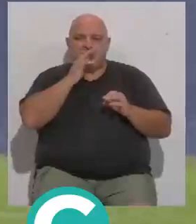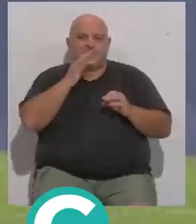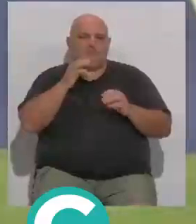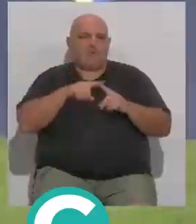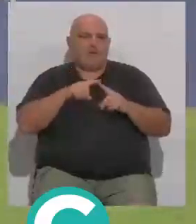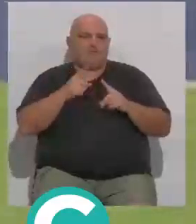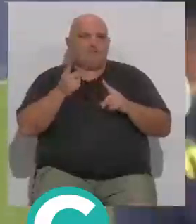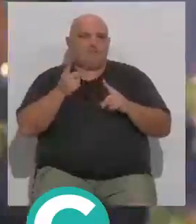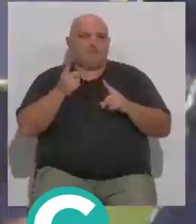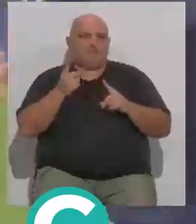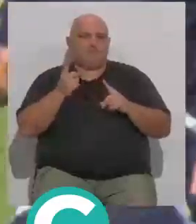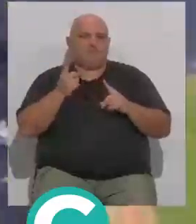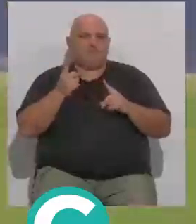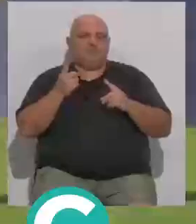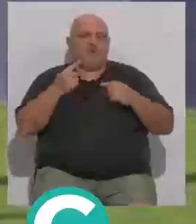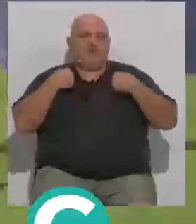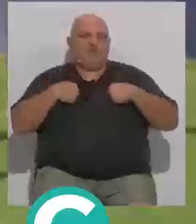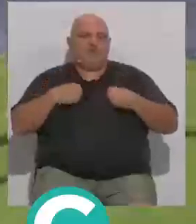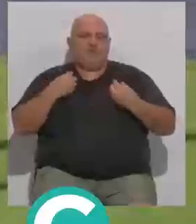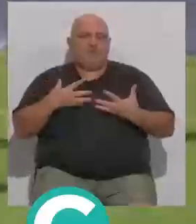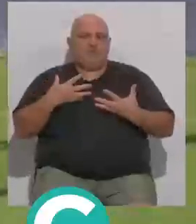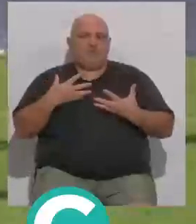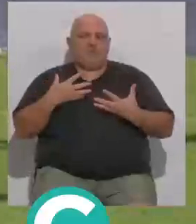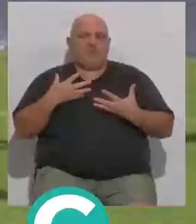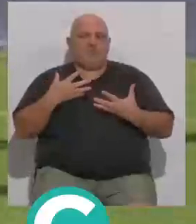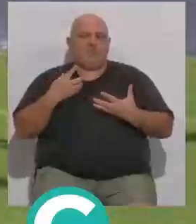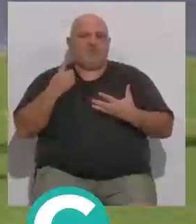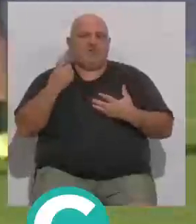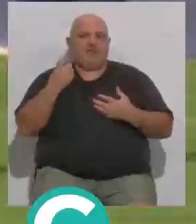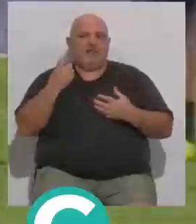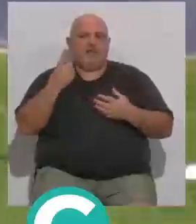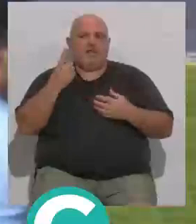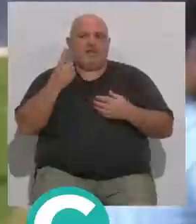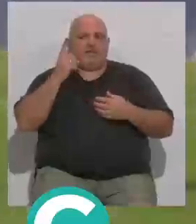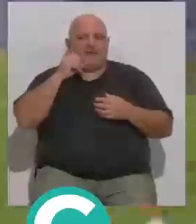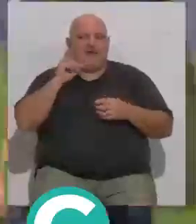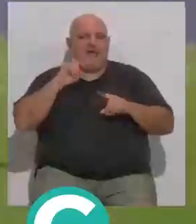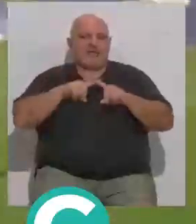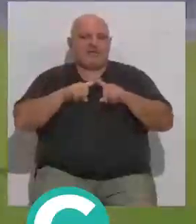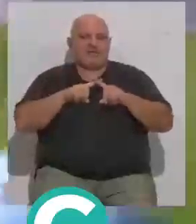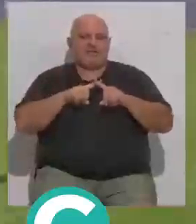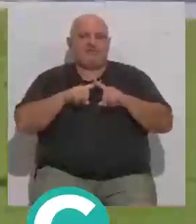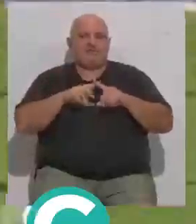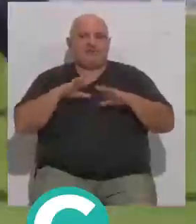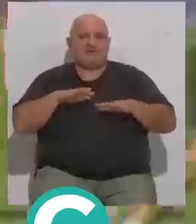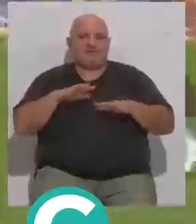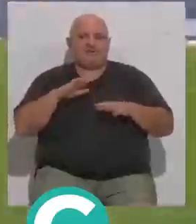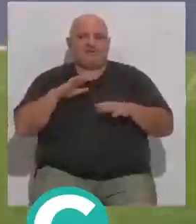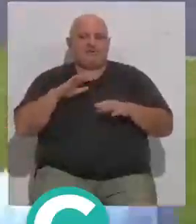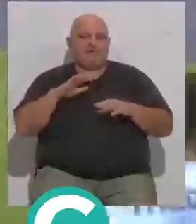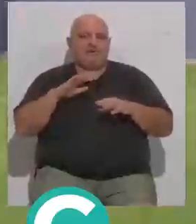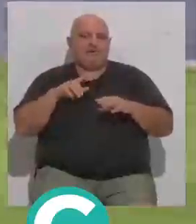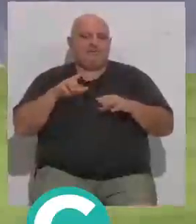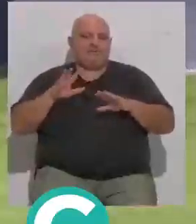que están todos en buenas condiciones. No echamos en falta, no sé si Alex Fernández puede estar en el dique